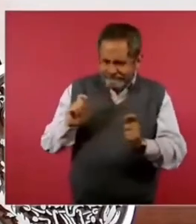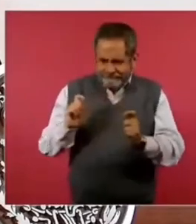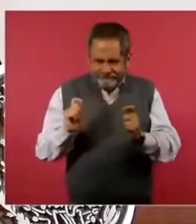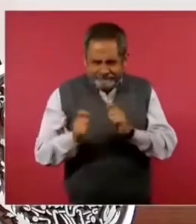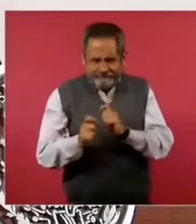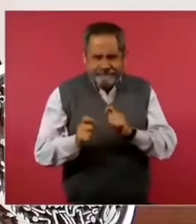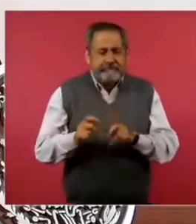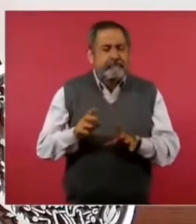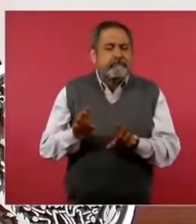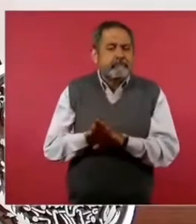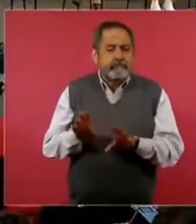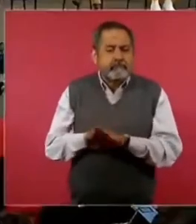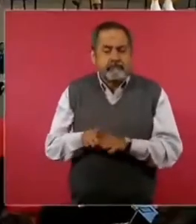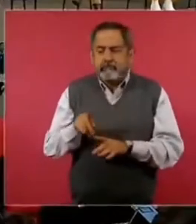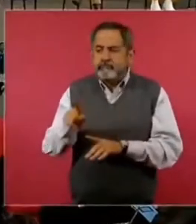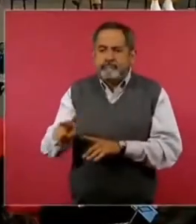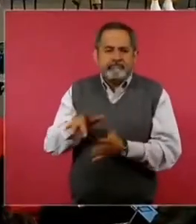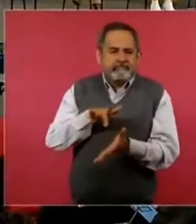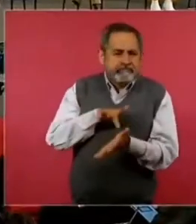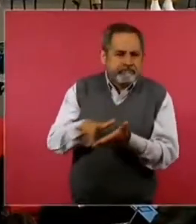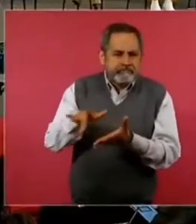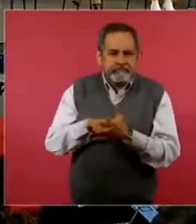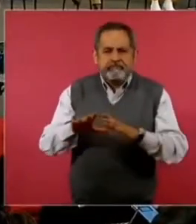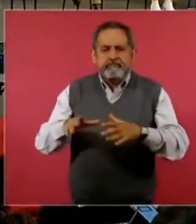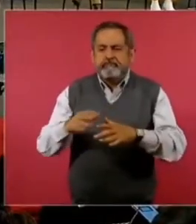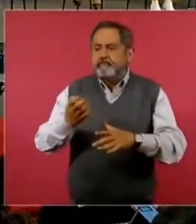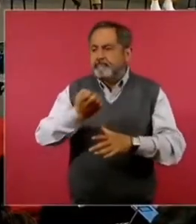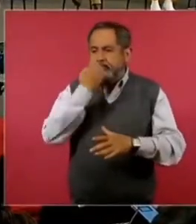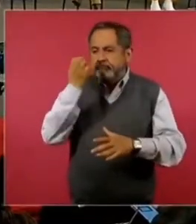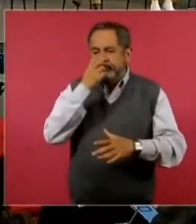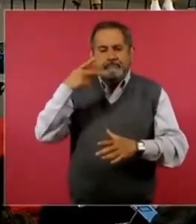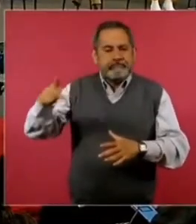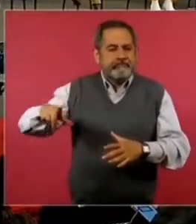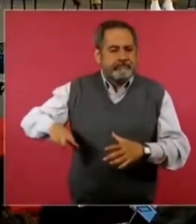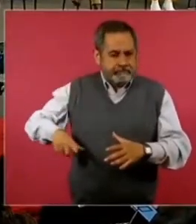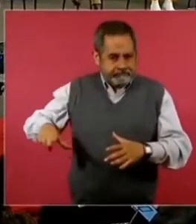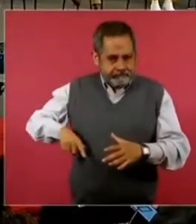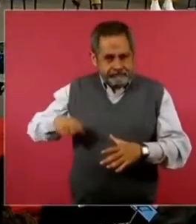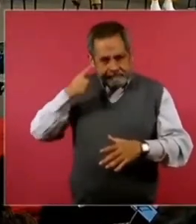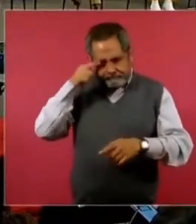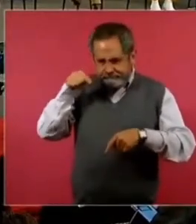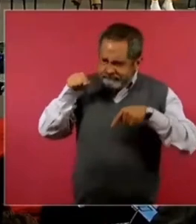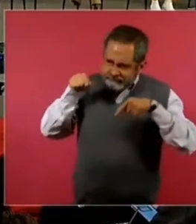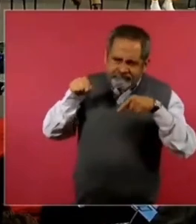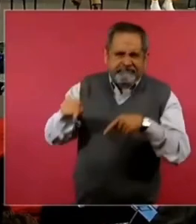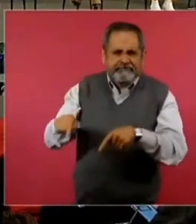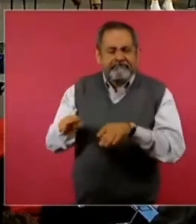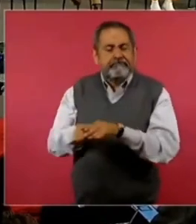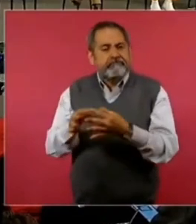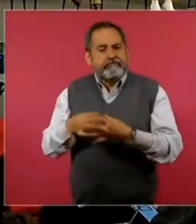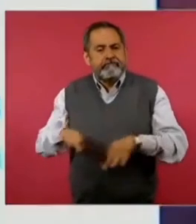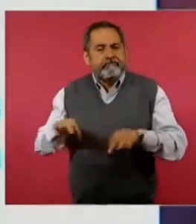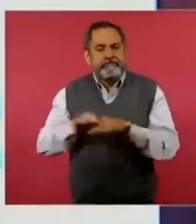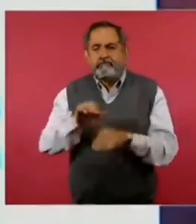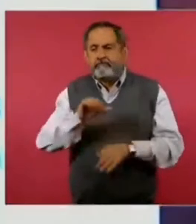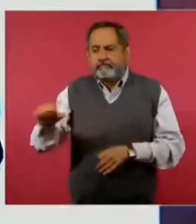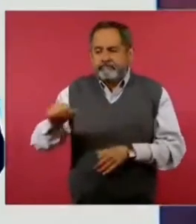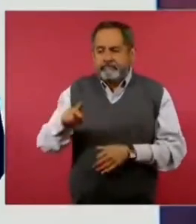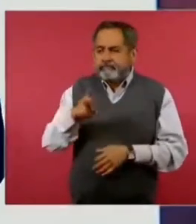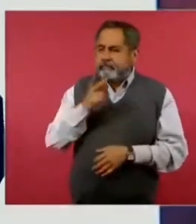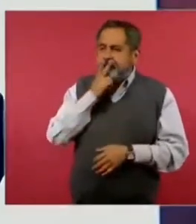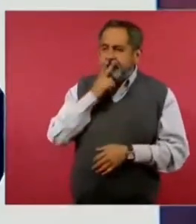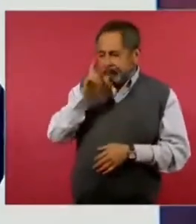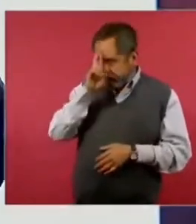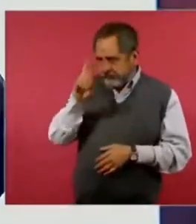fundamentalmente basada en fortalecer la escuela pública y en revalorar la actuación de maestras y